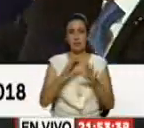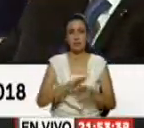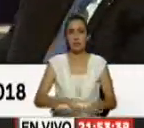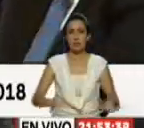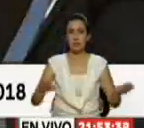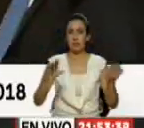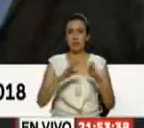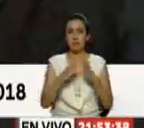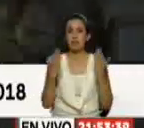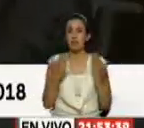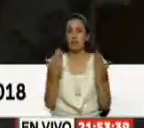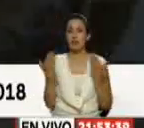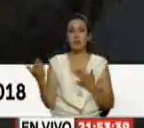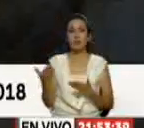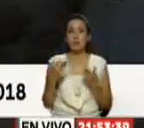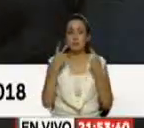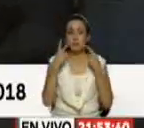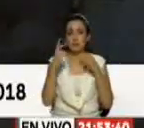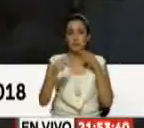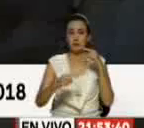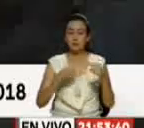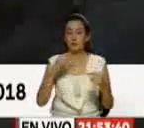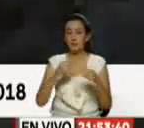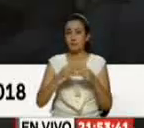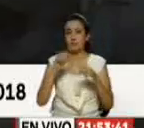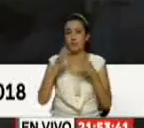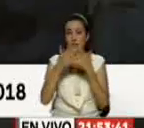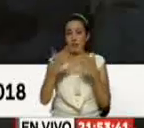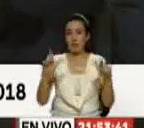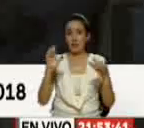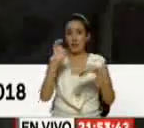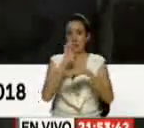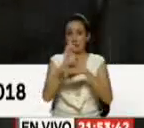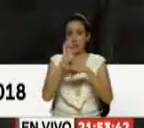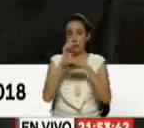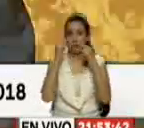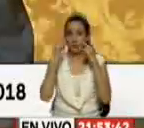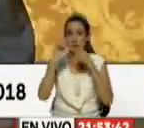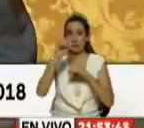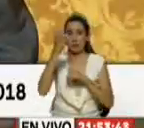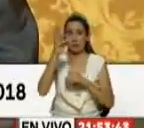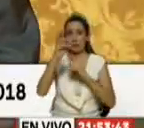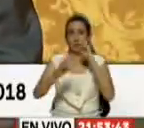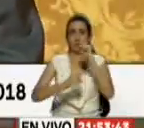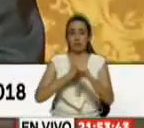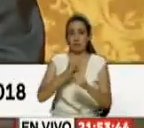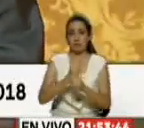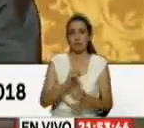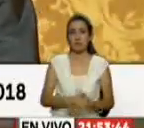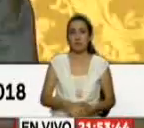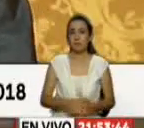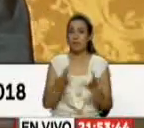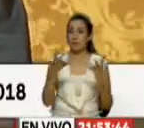Guayaquil. Se hizo sentir en la literatura ecuatoriana a partir de sus 16 años. Quiero